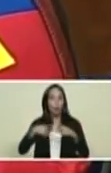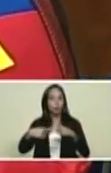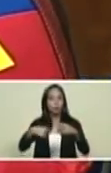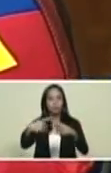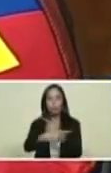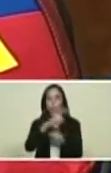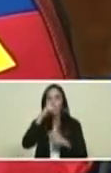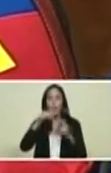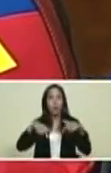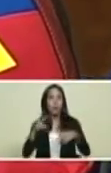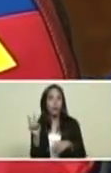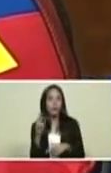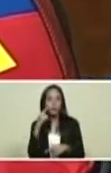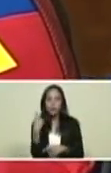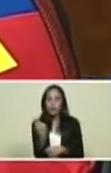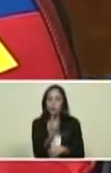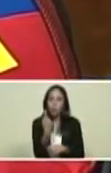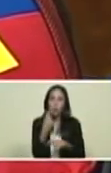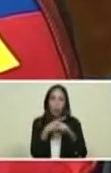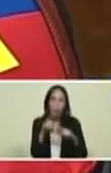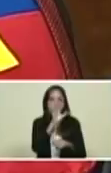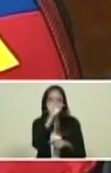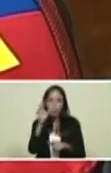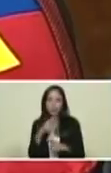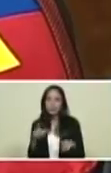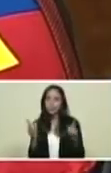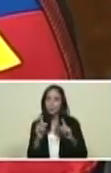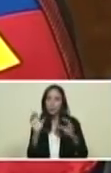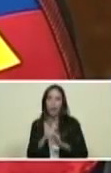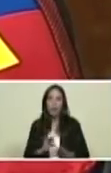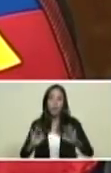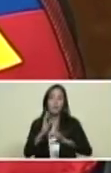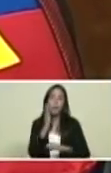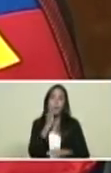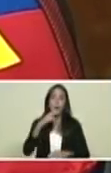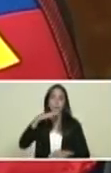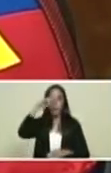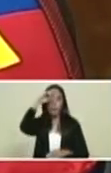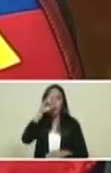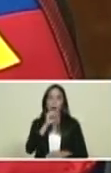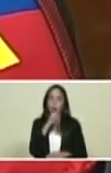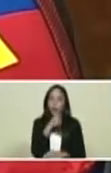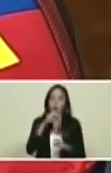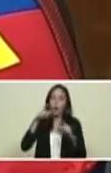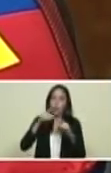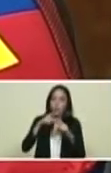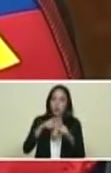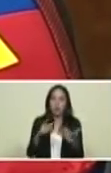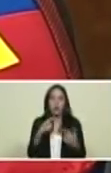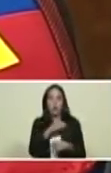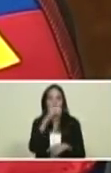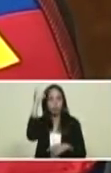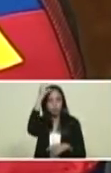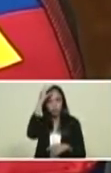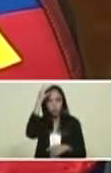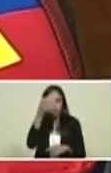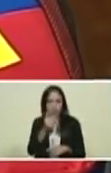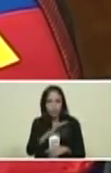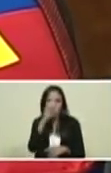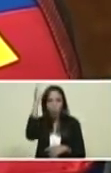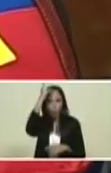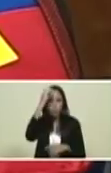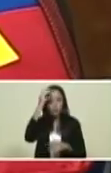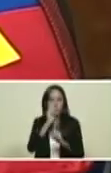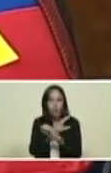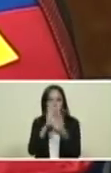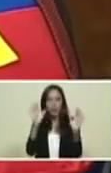Venezuela, para que los padres, las madres, abuelas, abuelos, tengamos conciencia,